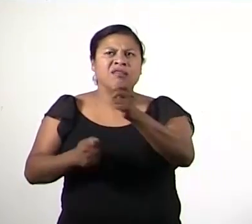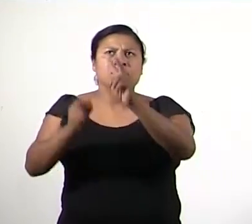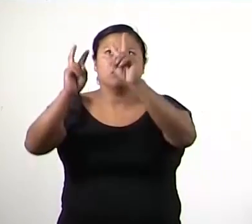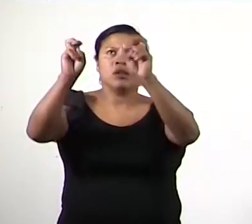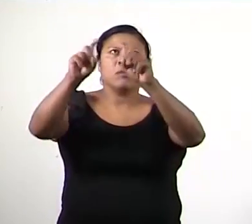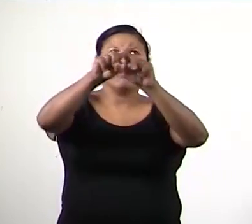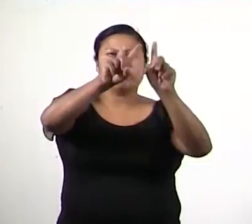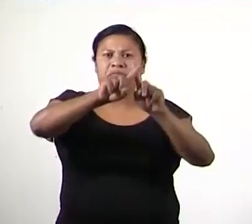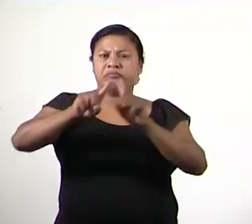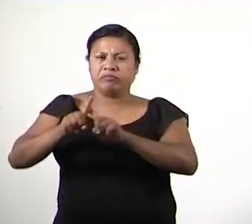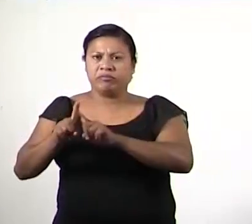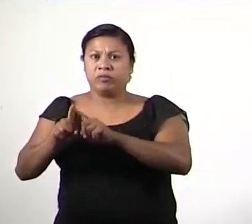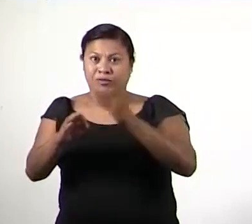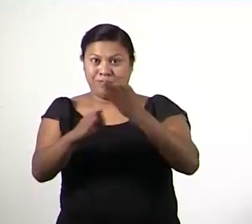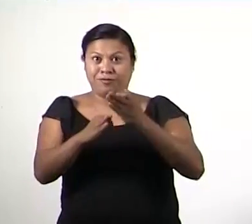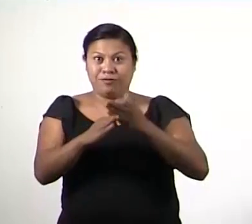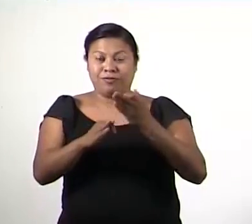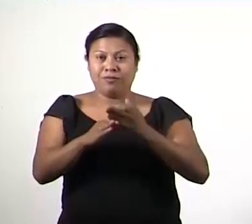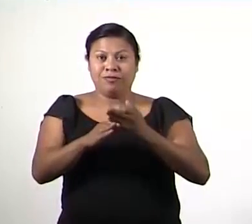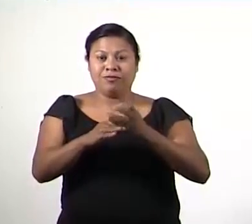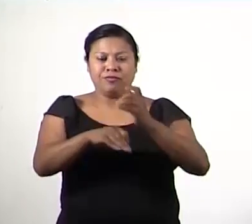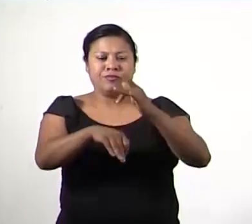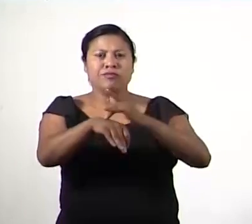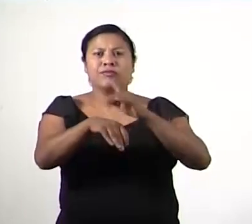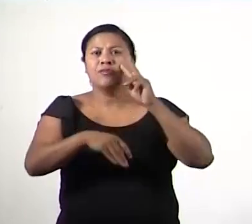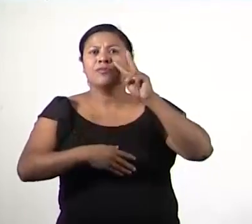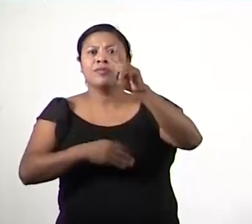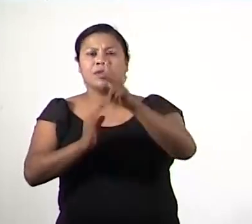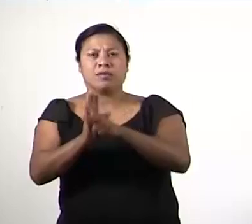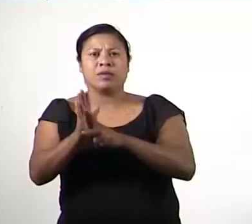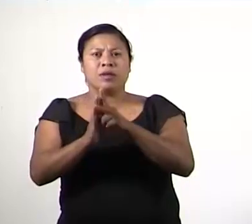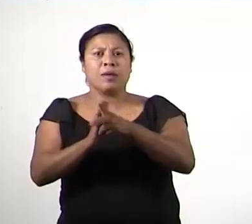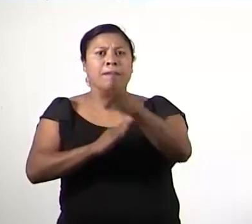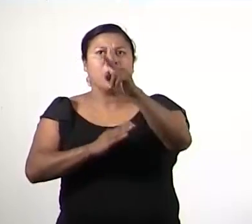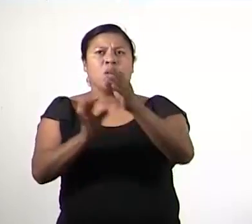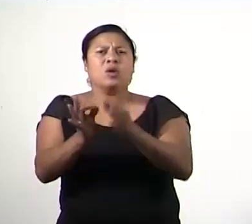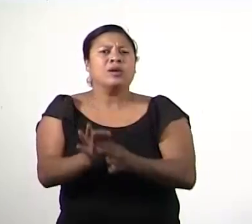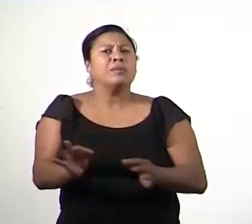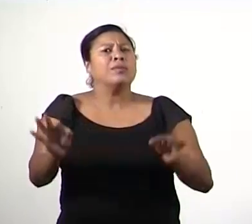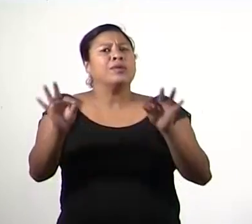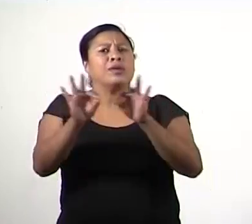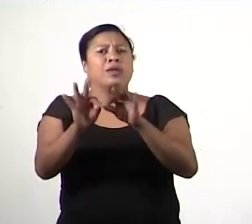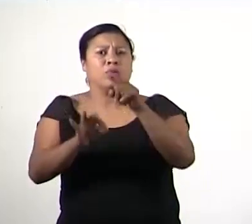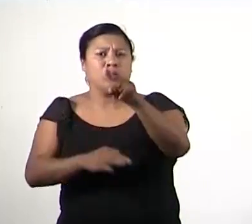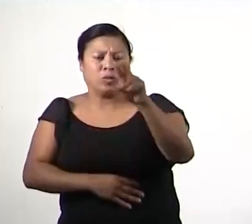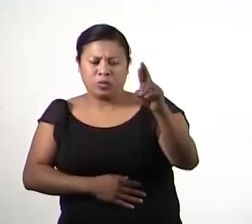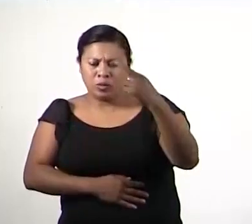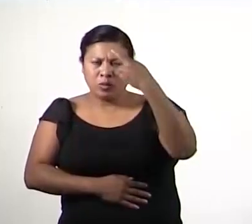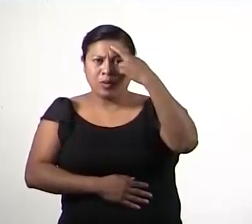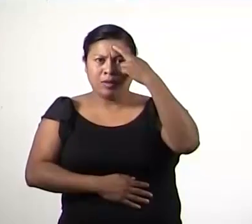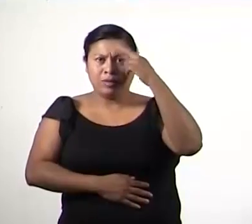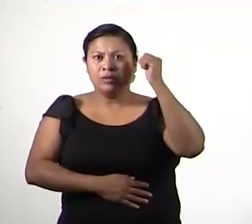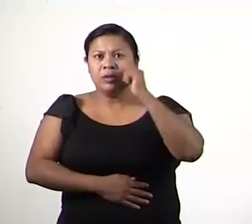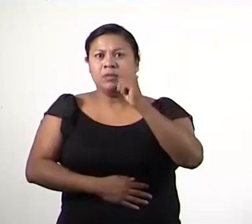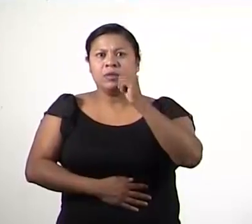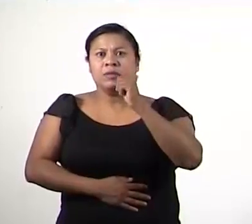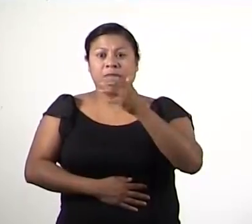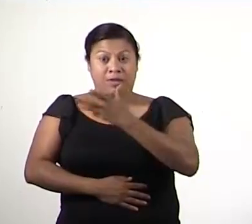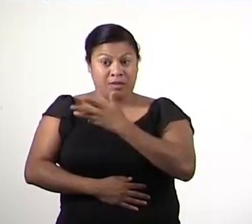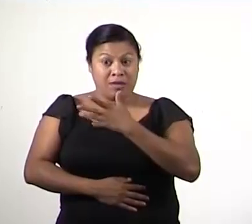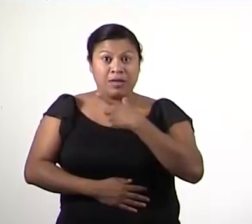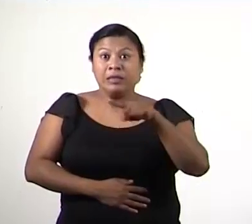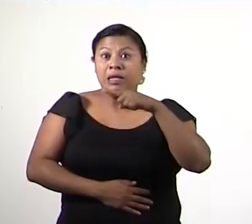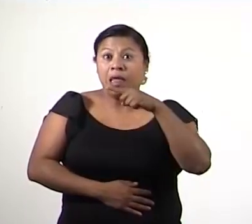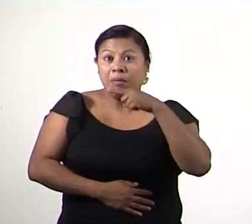tratando. Hoy vamos a ver este video, pero es importante recordarte algo. Tienes ahí el lápiz